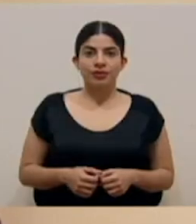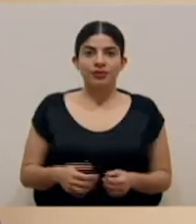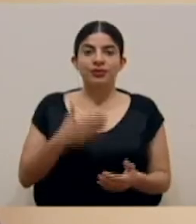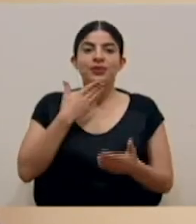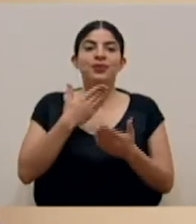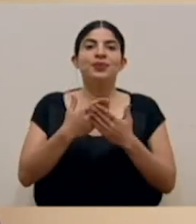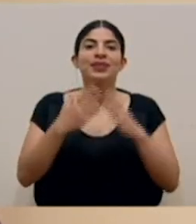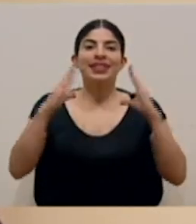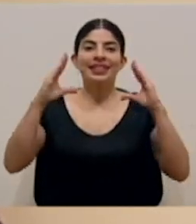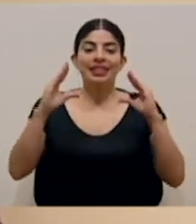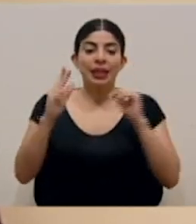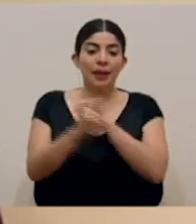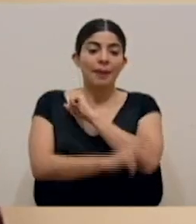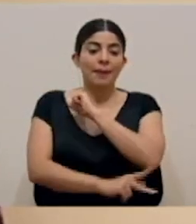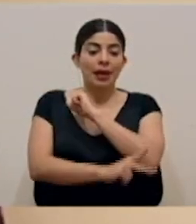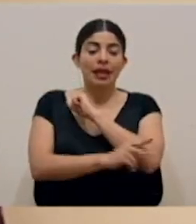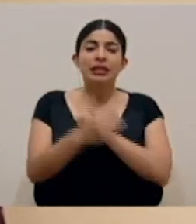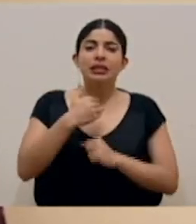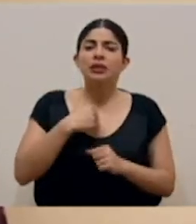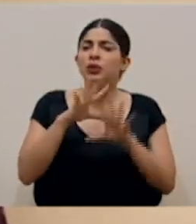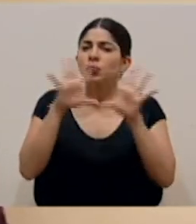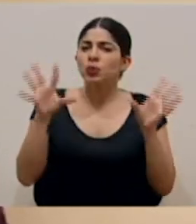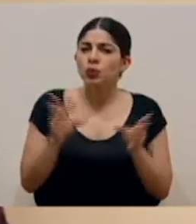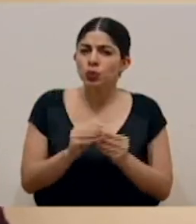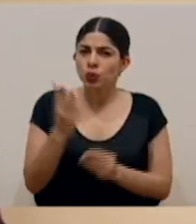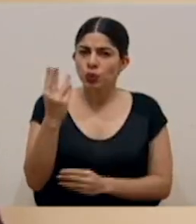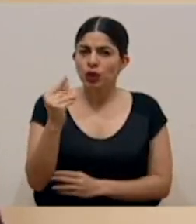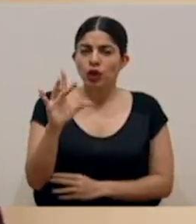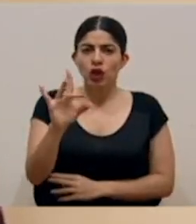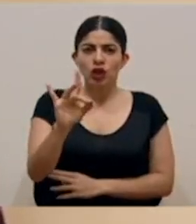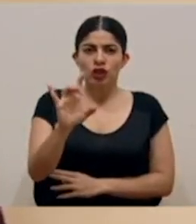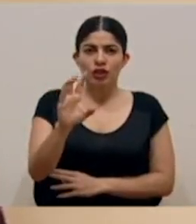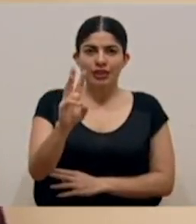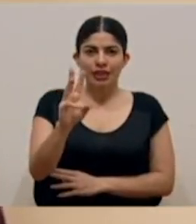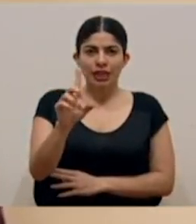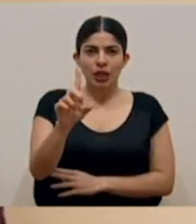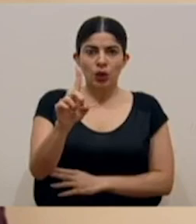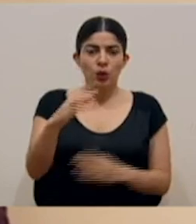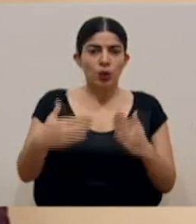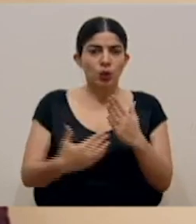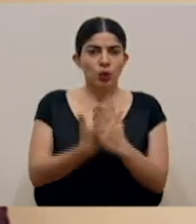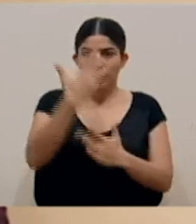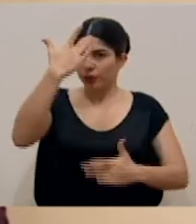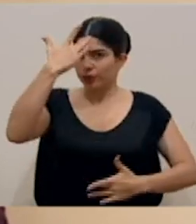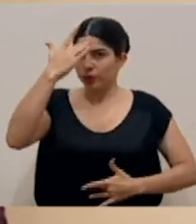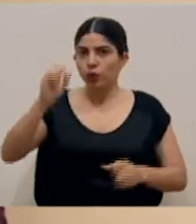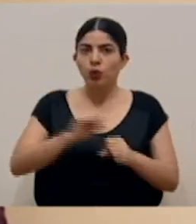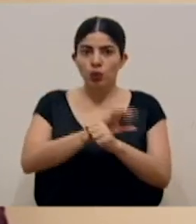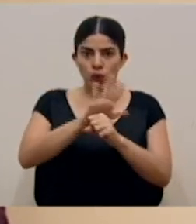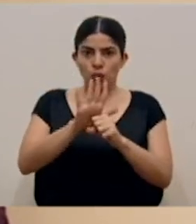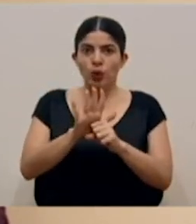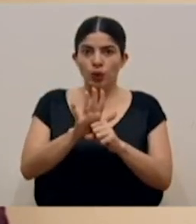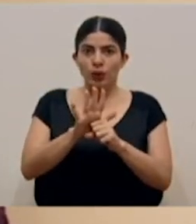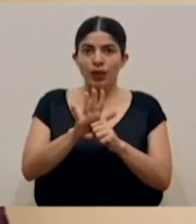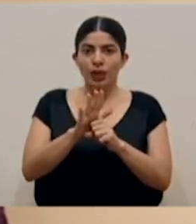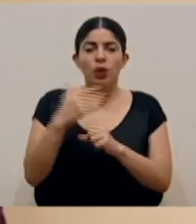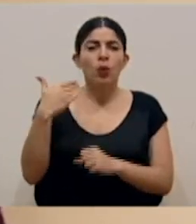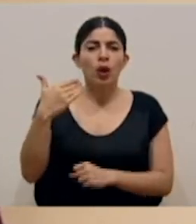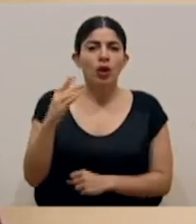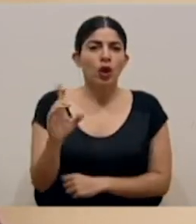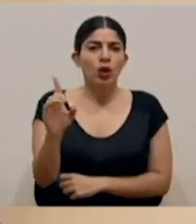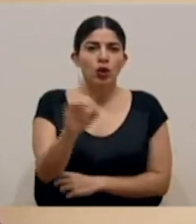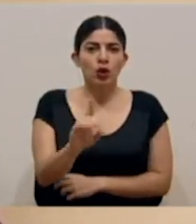Buenas tardes. El país registró un total de 861 casos nuevos de COVID-19 el